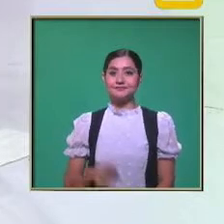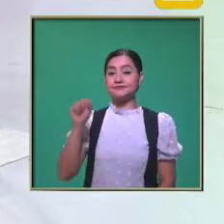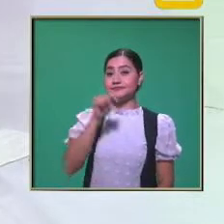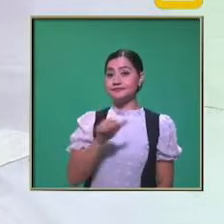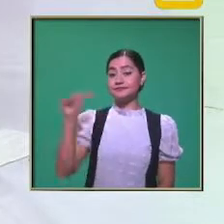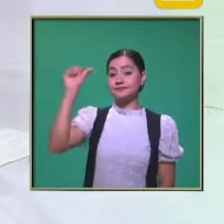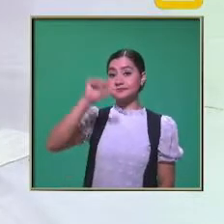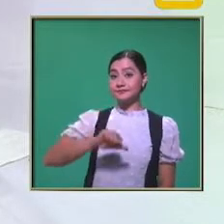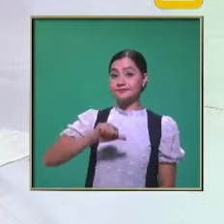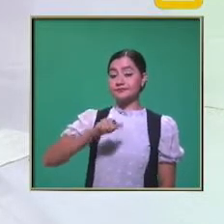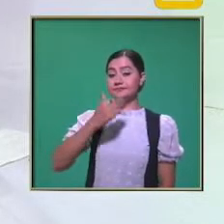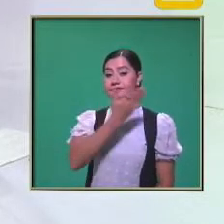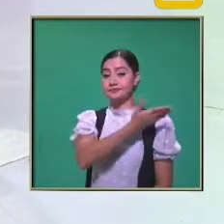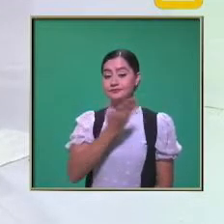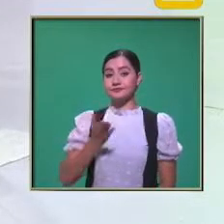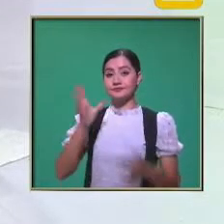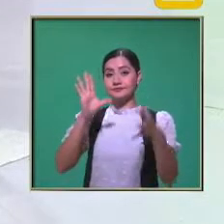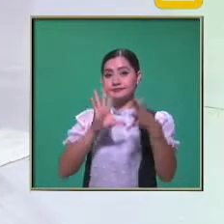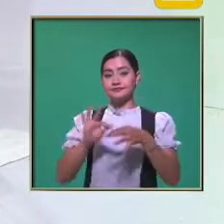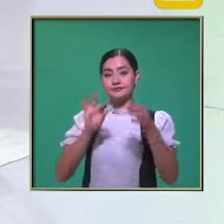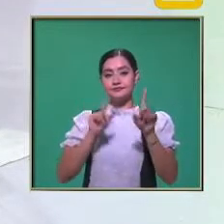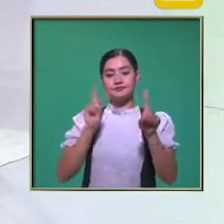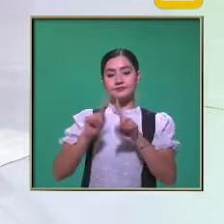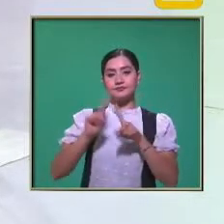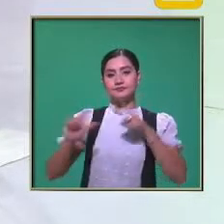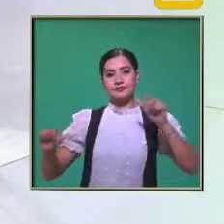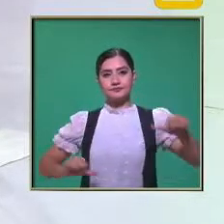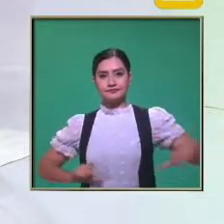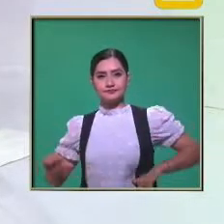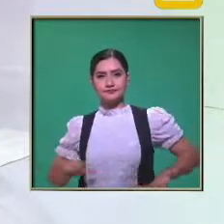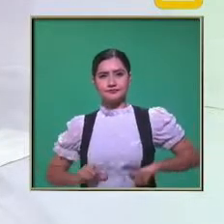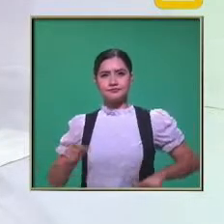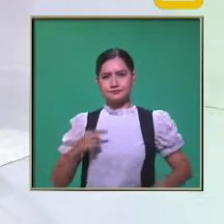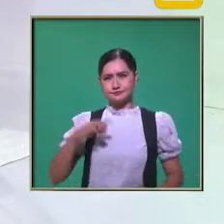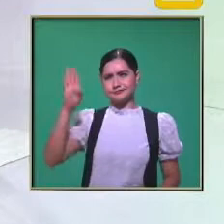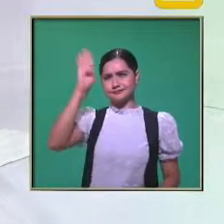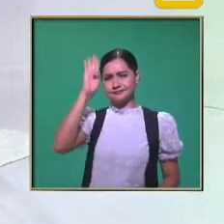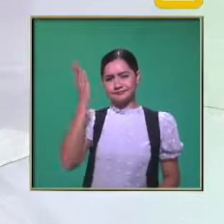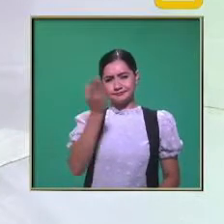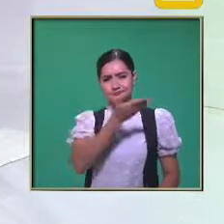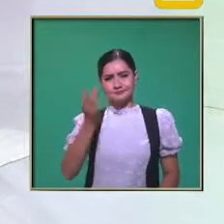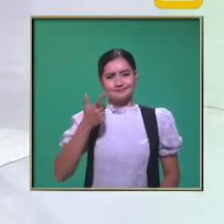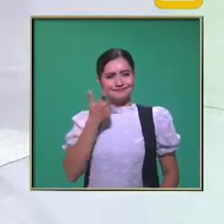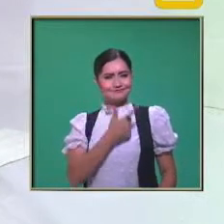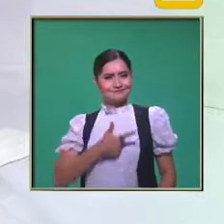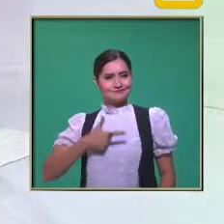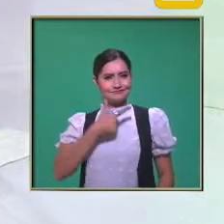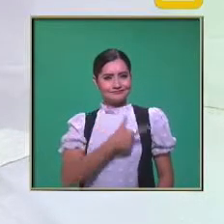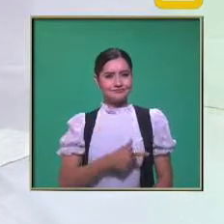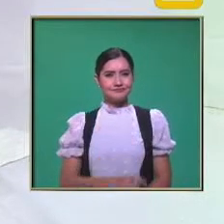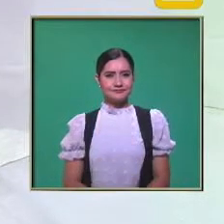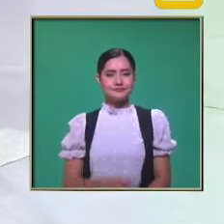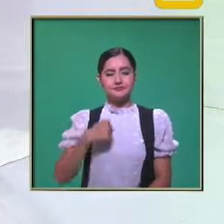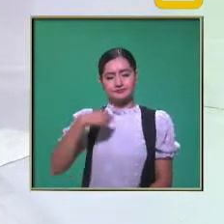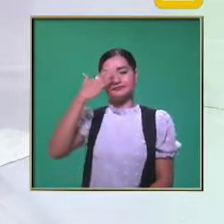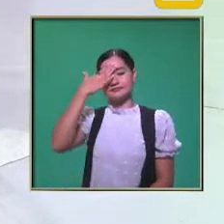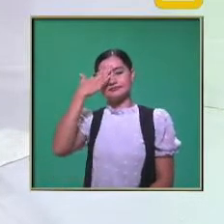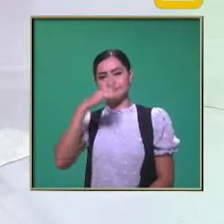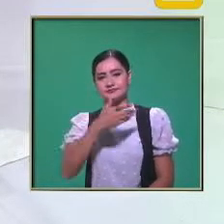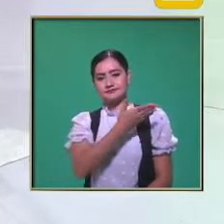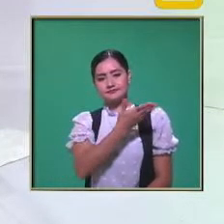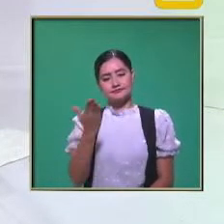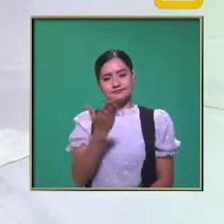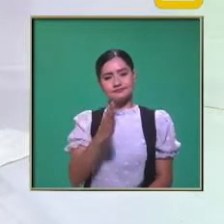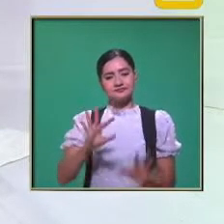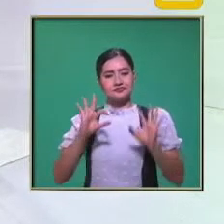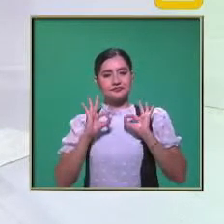decirles e invitarlos a estas actividades porque creemos que a los niños les van a gustar. No, estamos convencidas de eso. Estamos convencidas